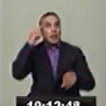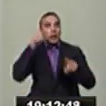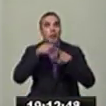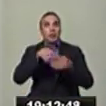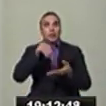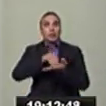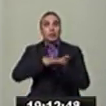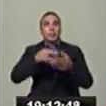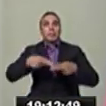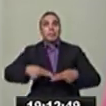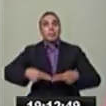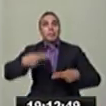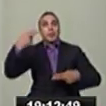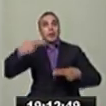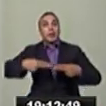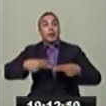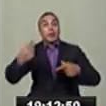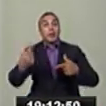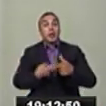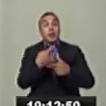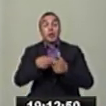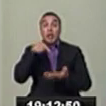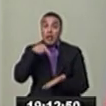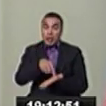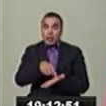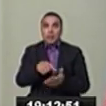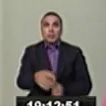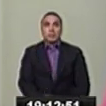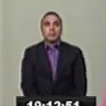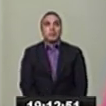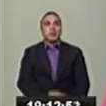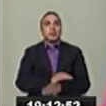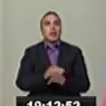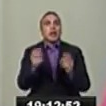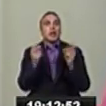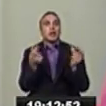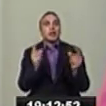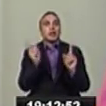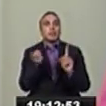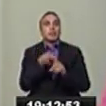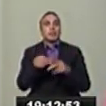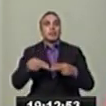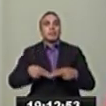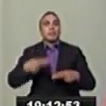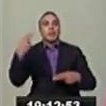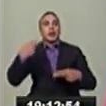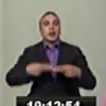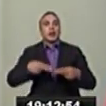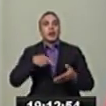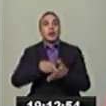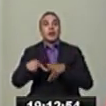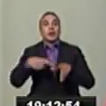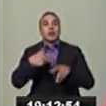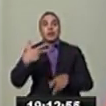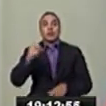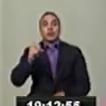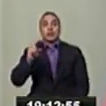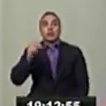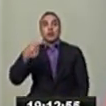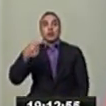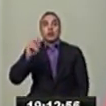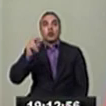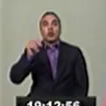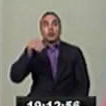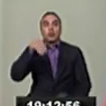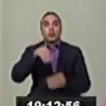de los peajes. Entonces, en este sentido, ya está listo el primer peaje, que es en el sector de Chongón,